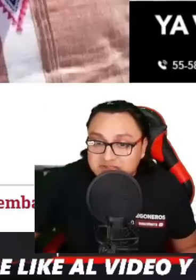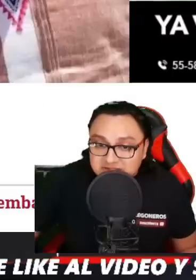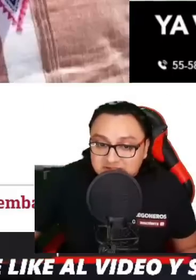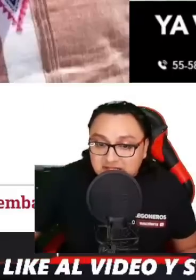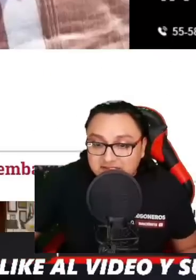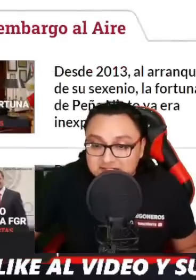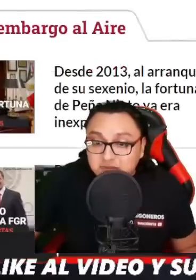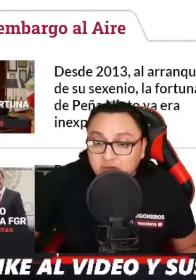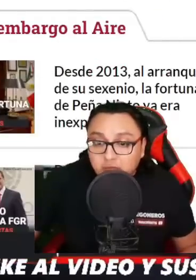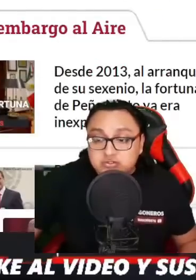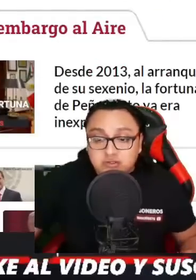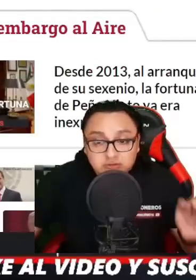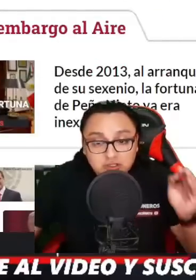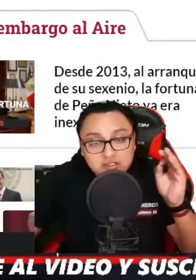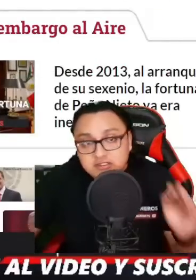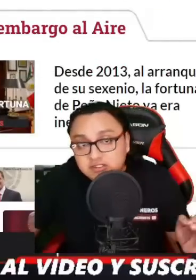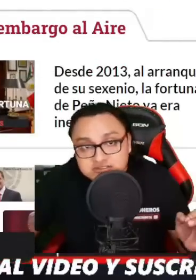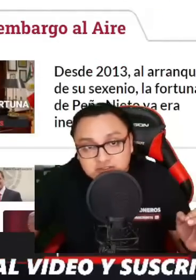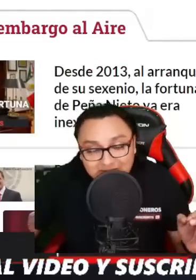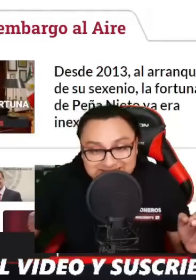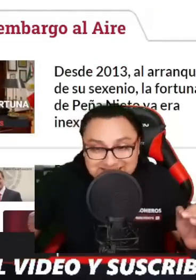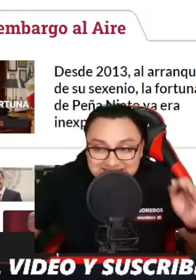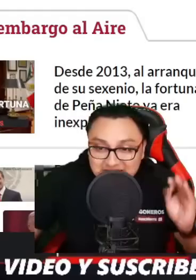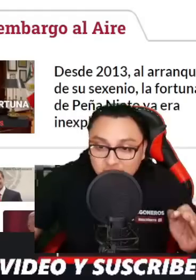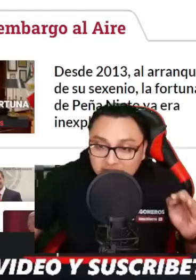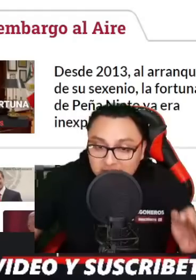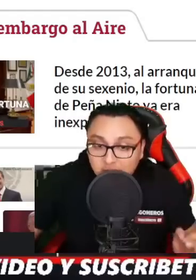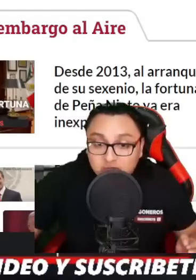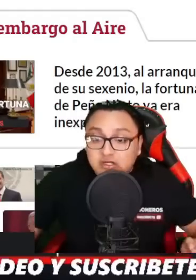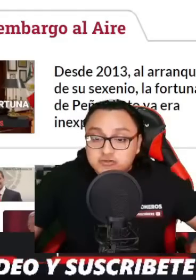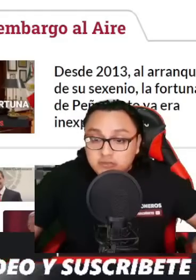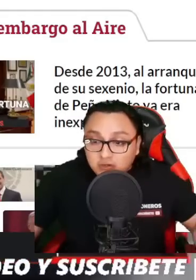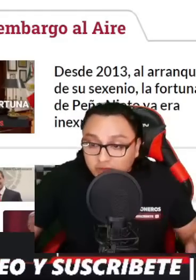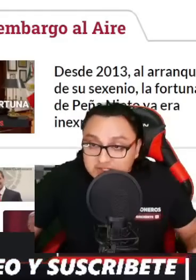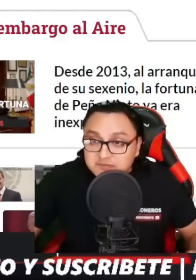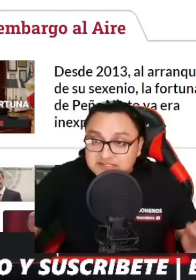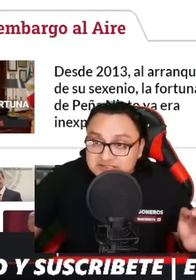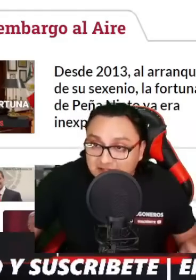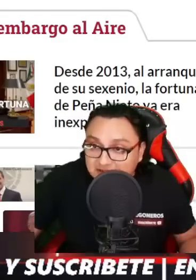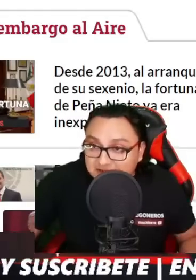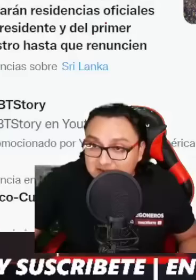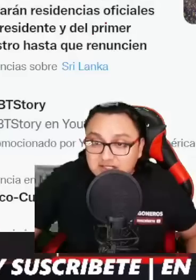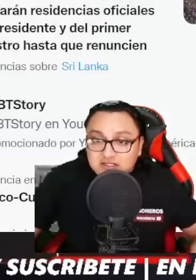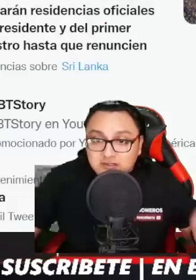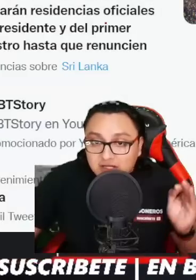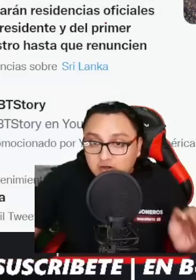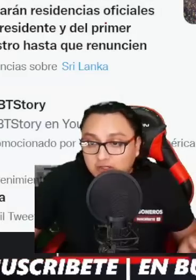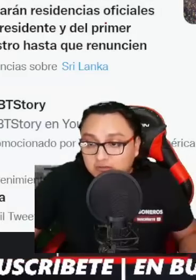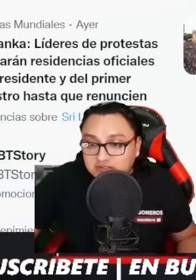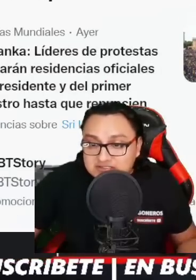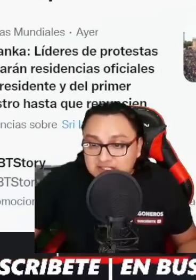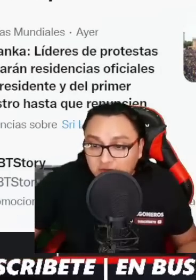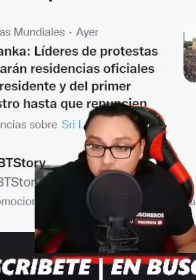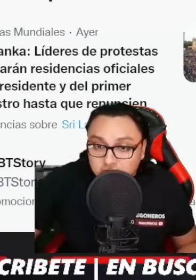anunció el presidente Andrés Manuel López Obrador, y dijo esta frase: sigo el ejemplo de los mejores presidentes. Y vean cómo